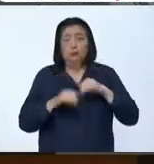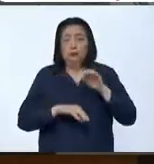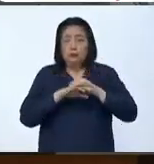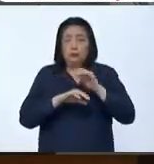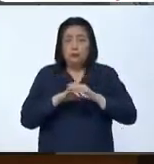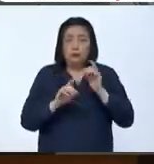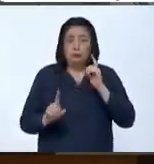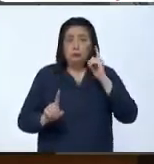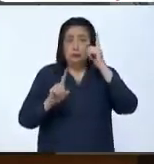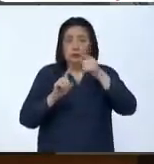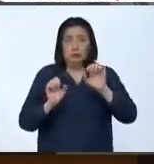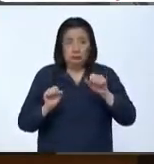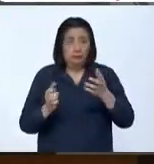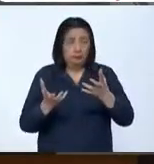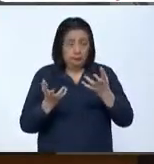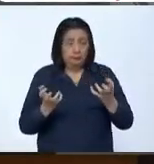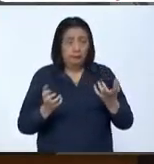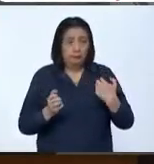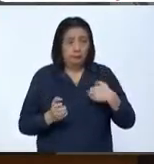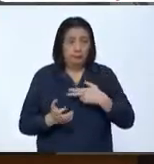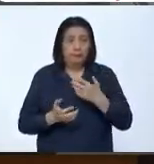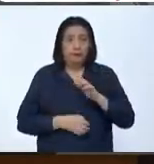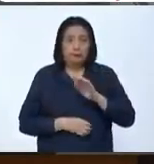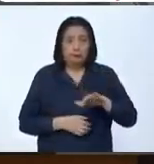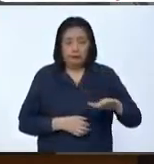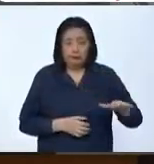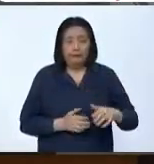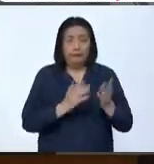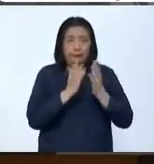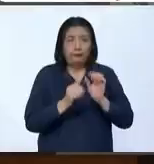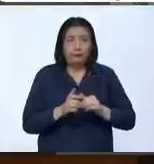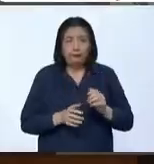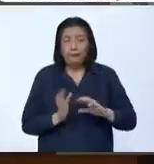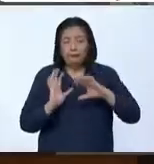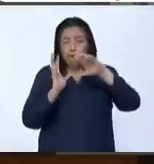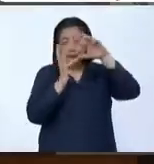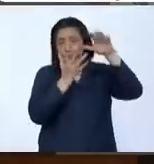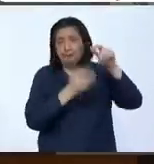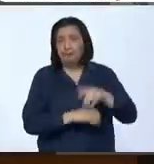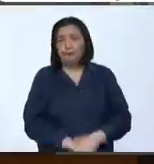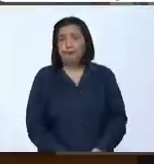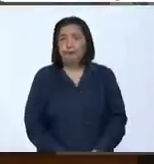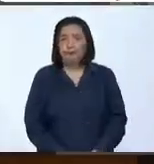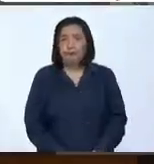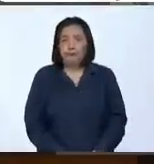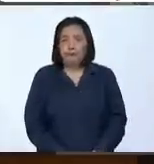esperamos cumplir queremos niños y estudiantes para el mundo